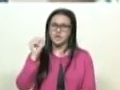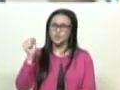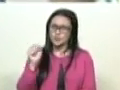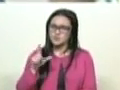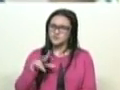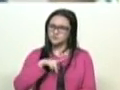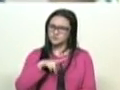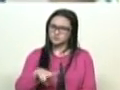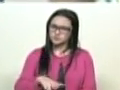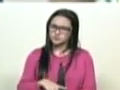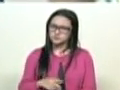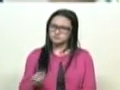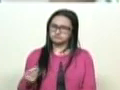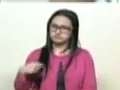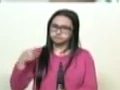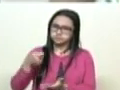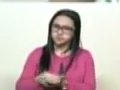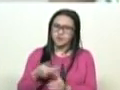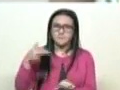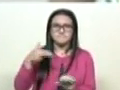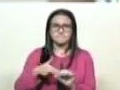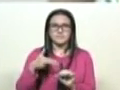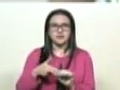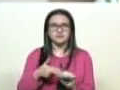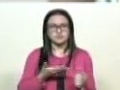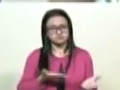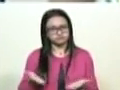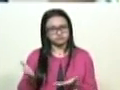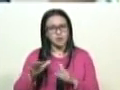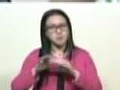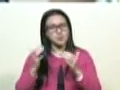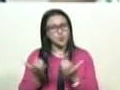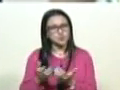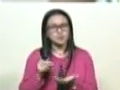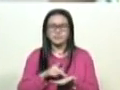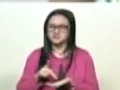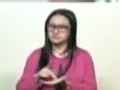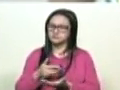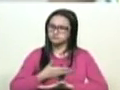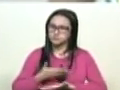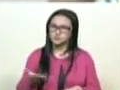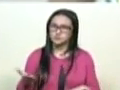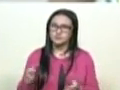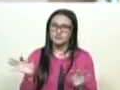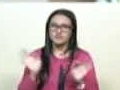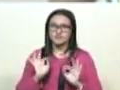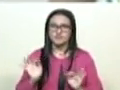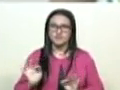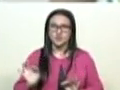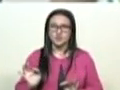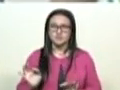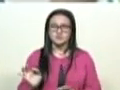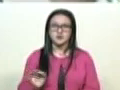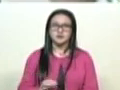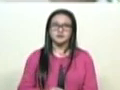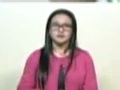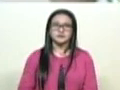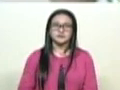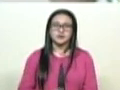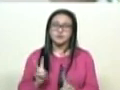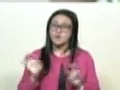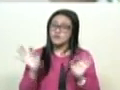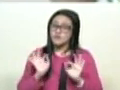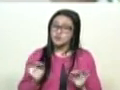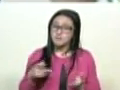a invertir en petros, en Venezuela y en el mundo, a participar en esta modalidad, en esta moneda de nuevo tipo que